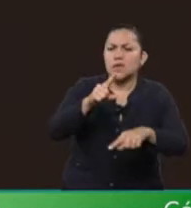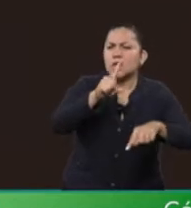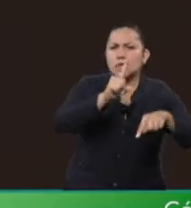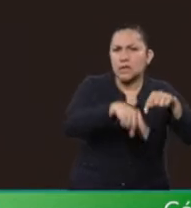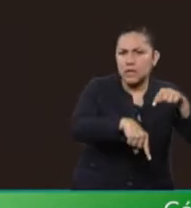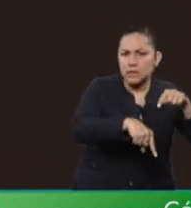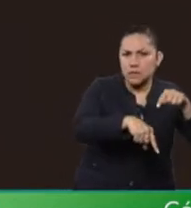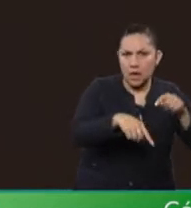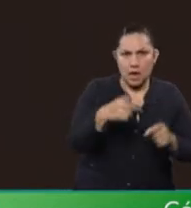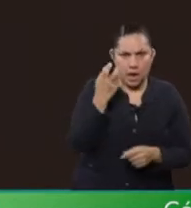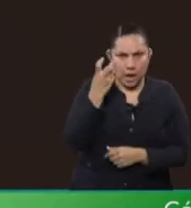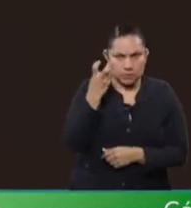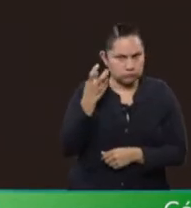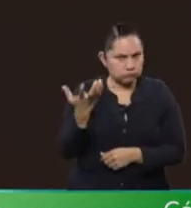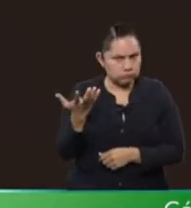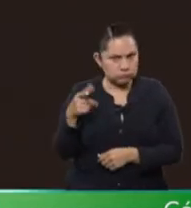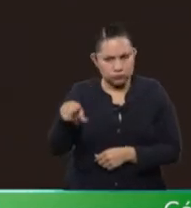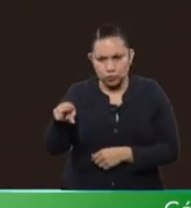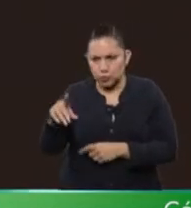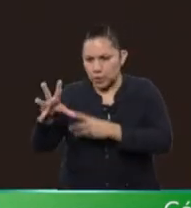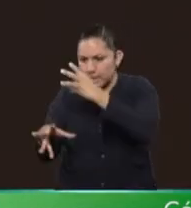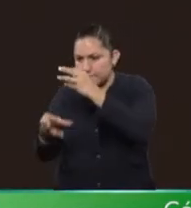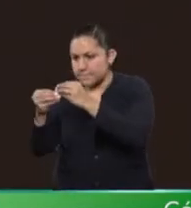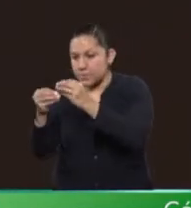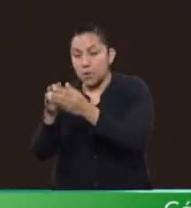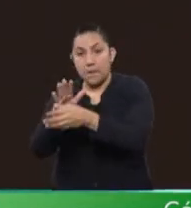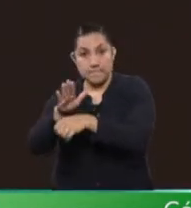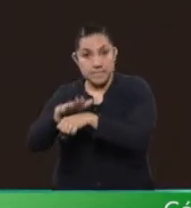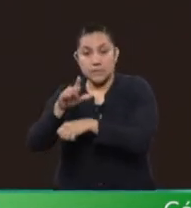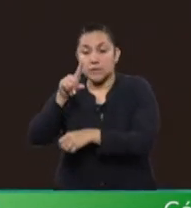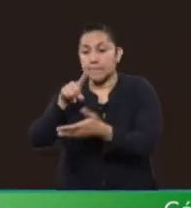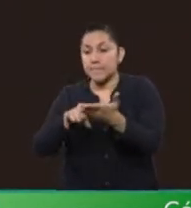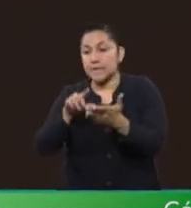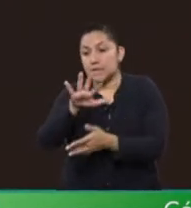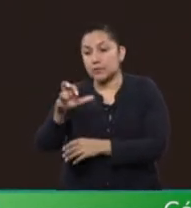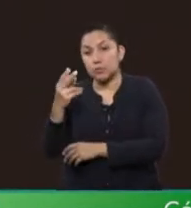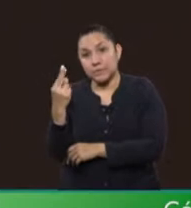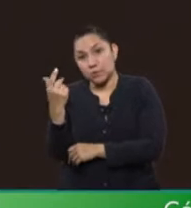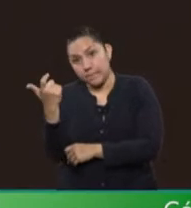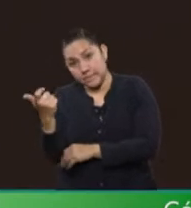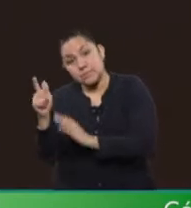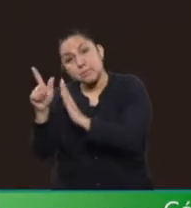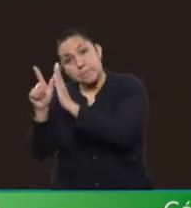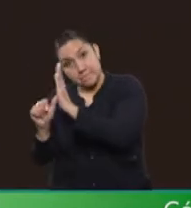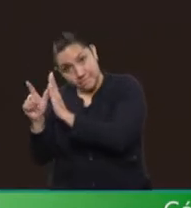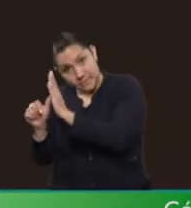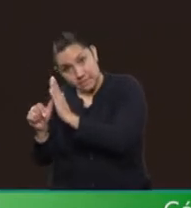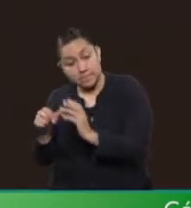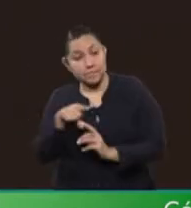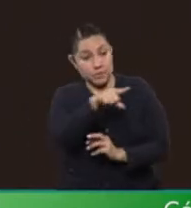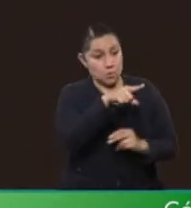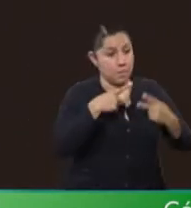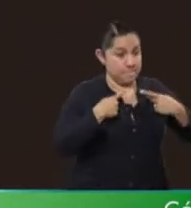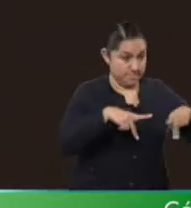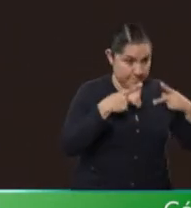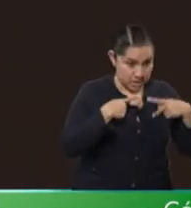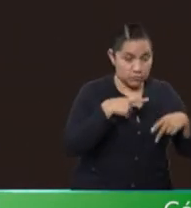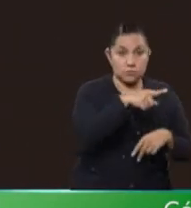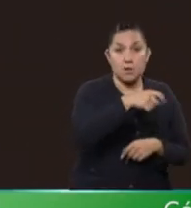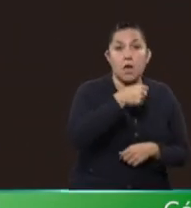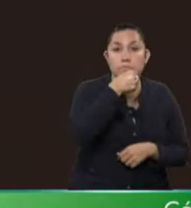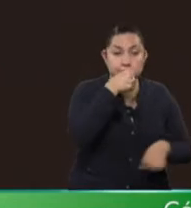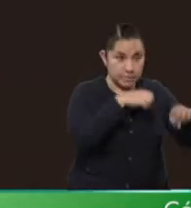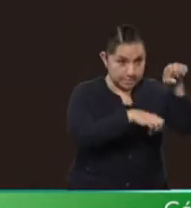adicional de 1.525 pesos al mes, mientras que un adulto sin discapacidad recibiría un apoyo adicional a